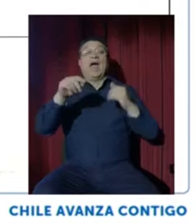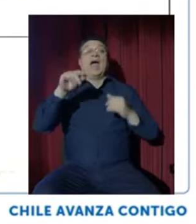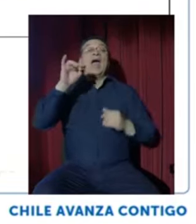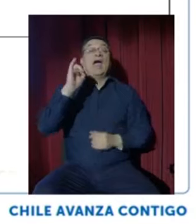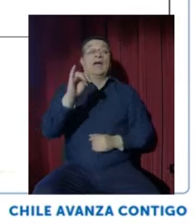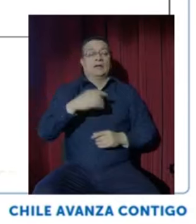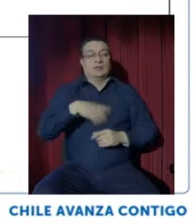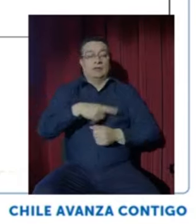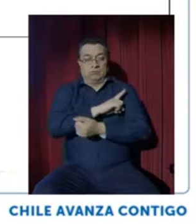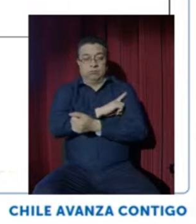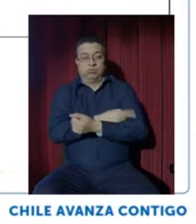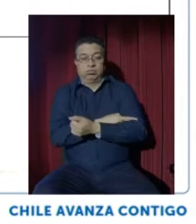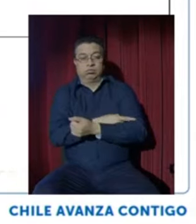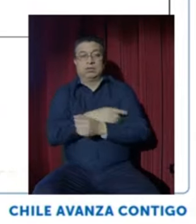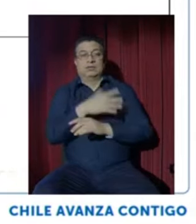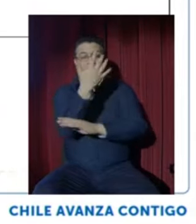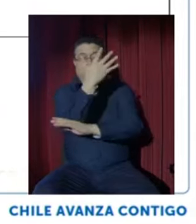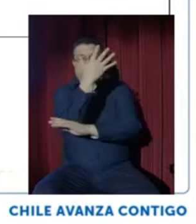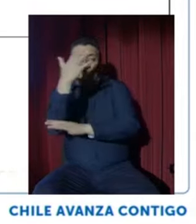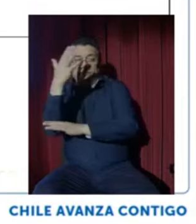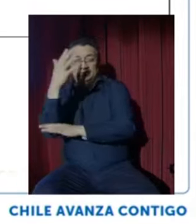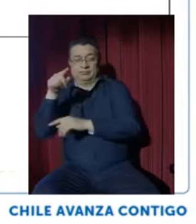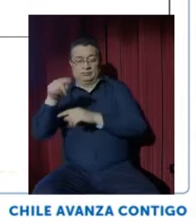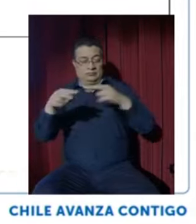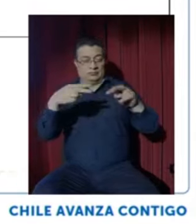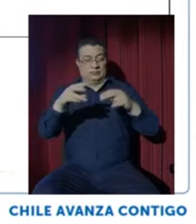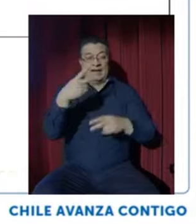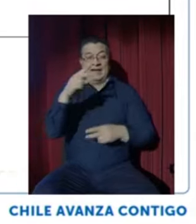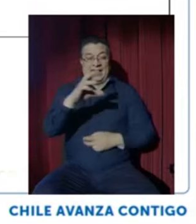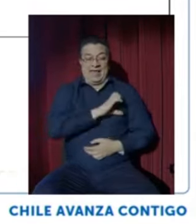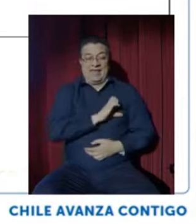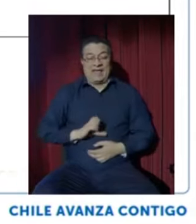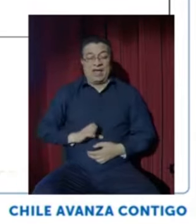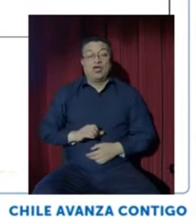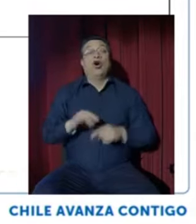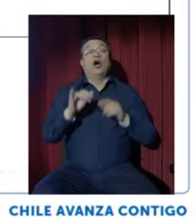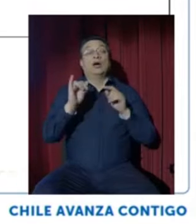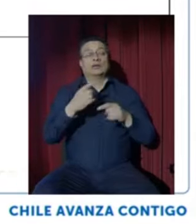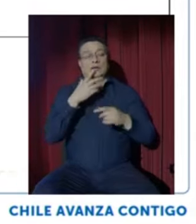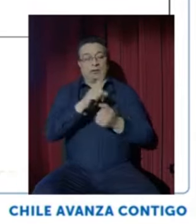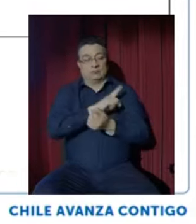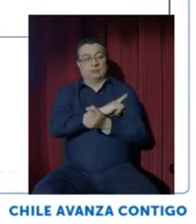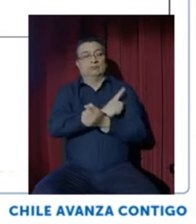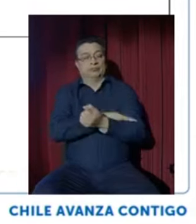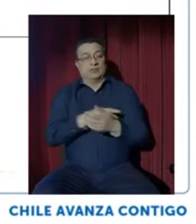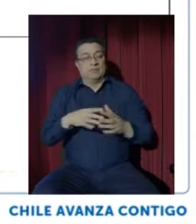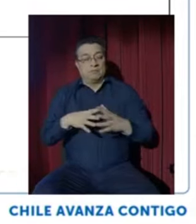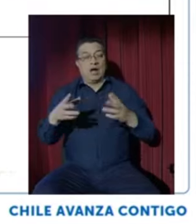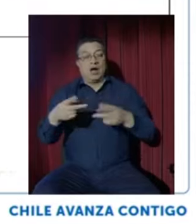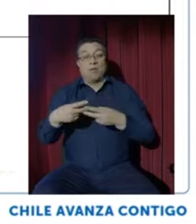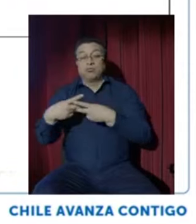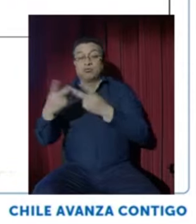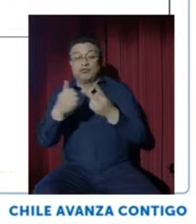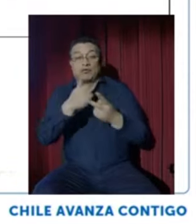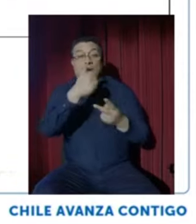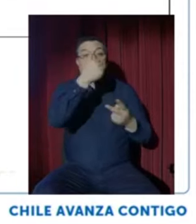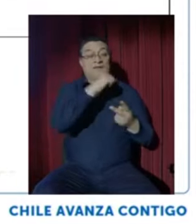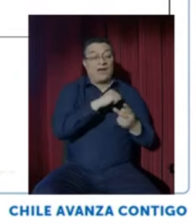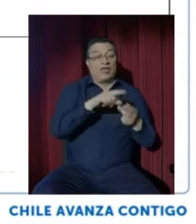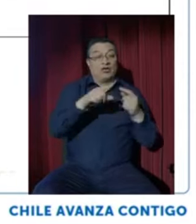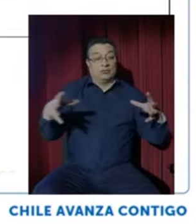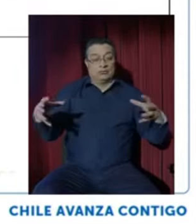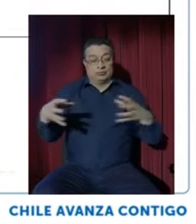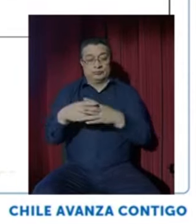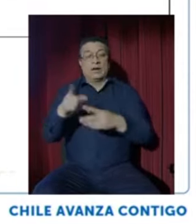fortalecimiento del área Silvestre del Estado nos propusimos fortalecer la colaboración público-privada bajo el concepto